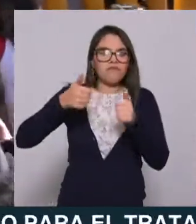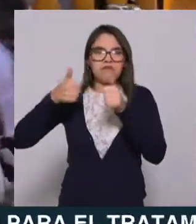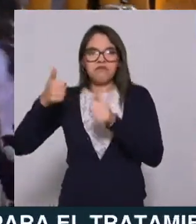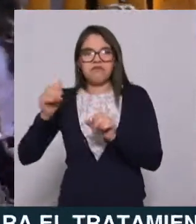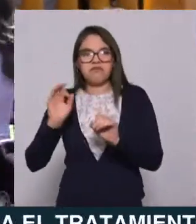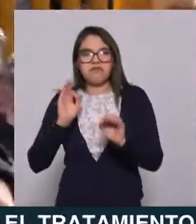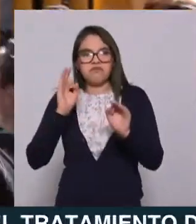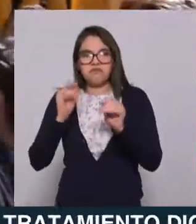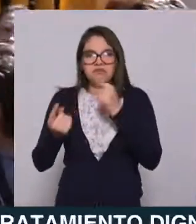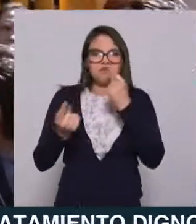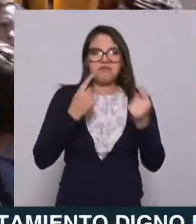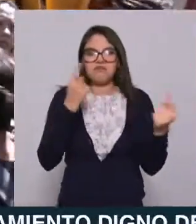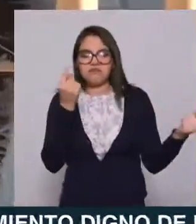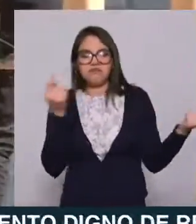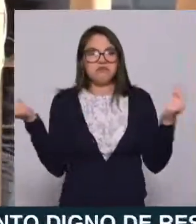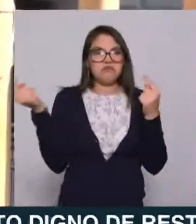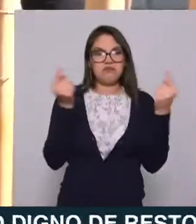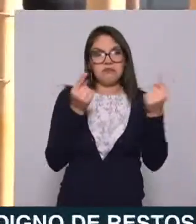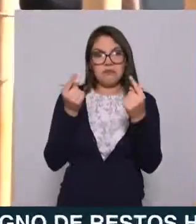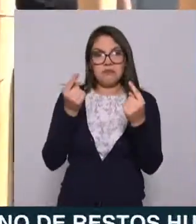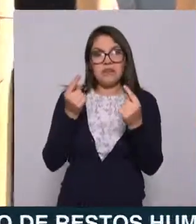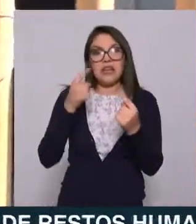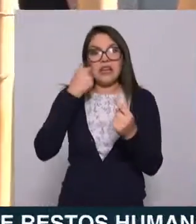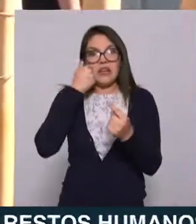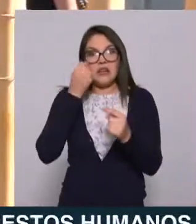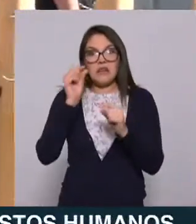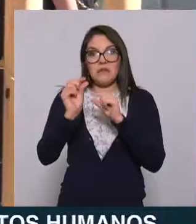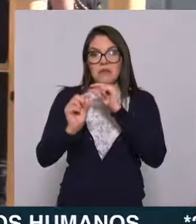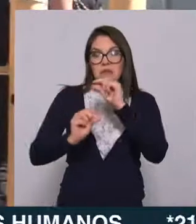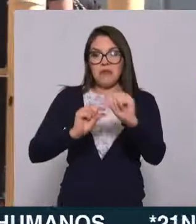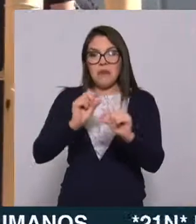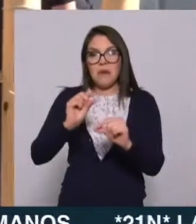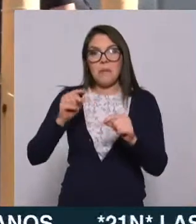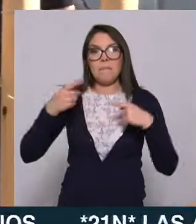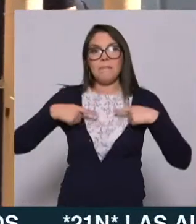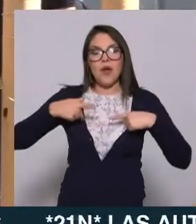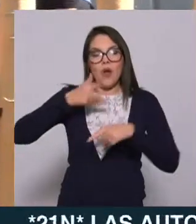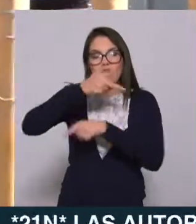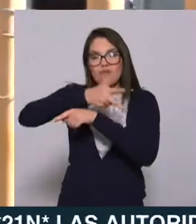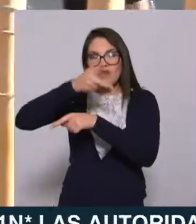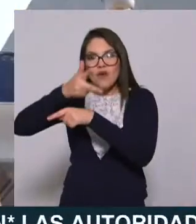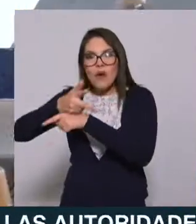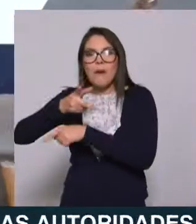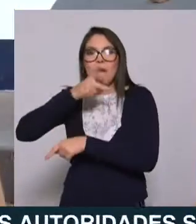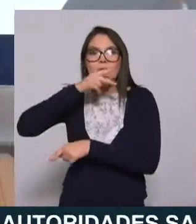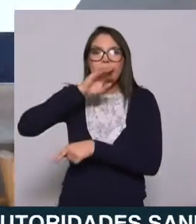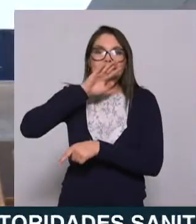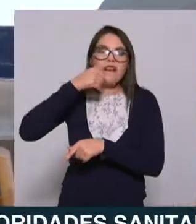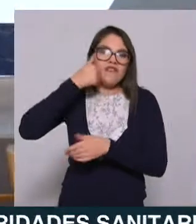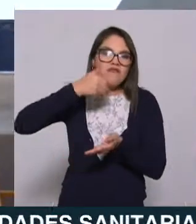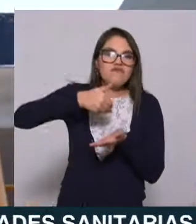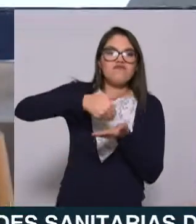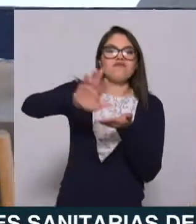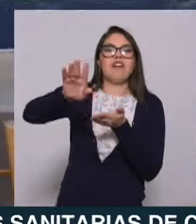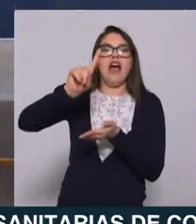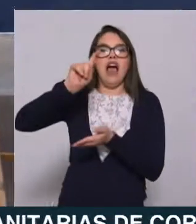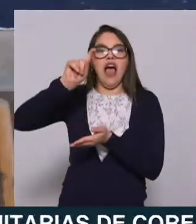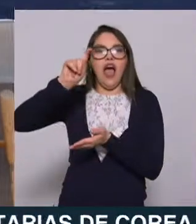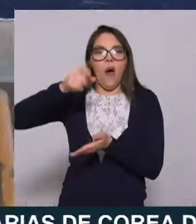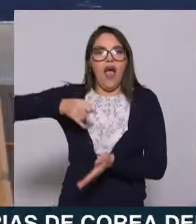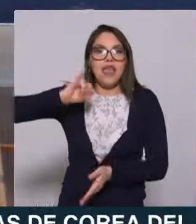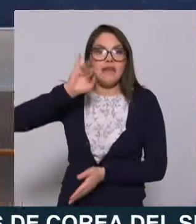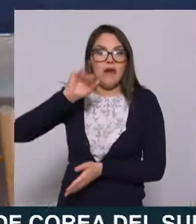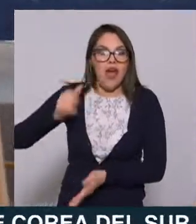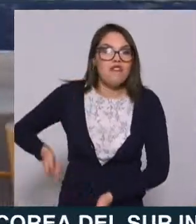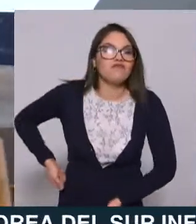diálogo en la puerta del plantel, los encapuchados trataron de alejar del sitio a medios de comunicación y padres de familia, amagando con arrojar agua desde la parte